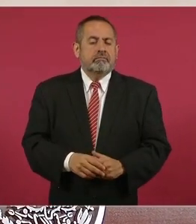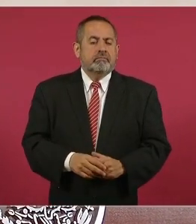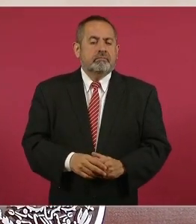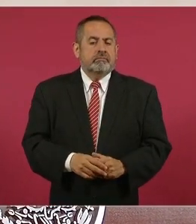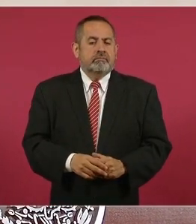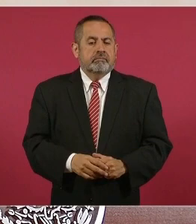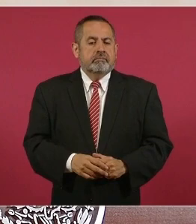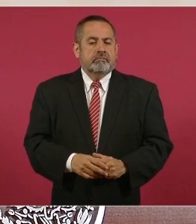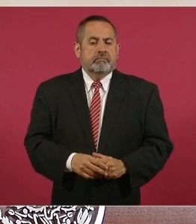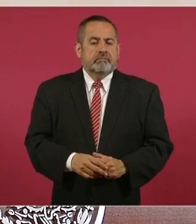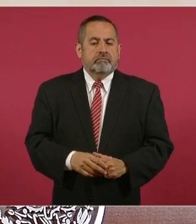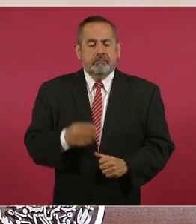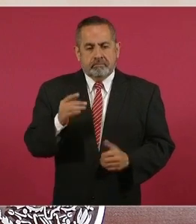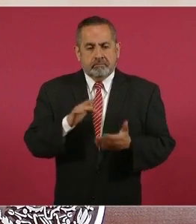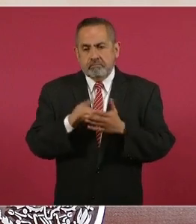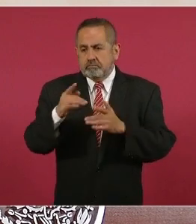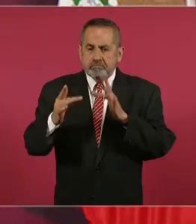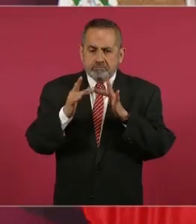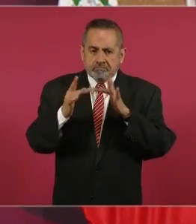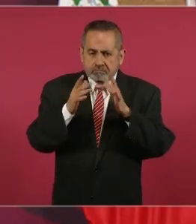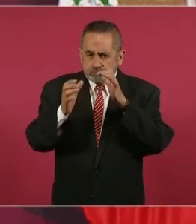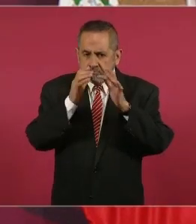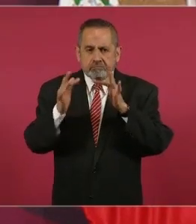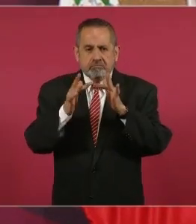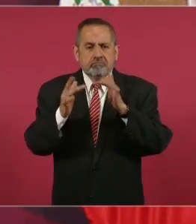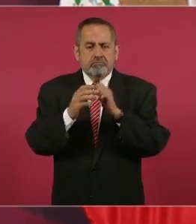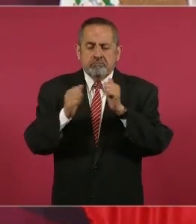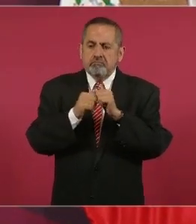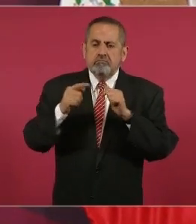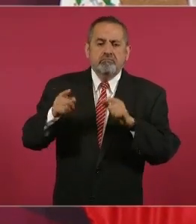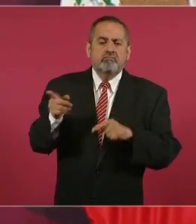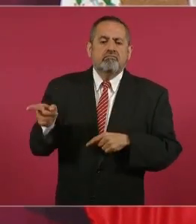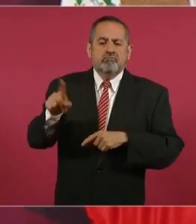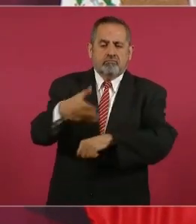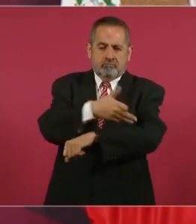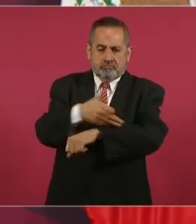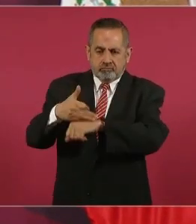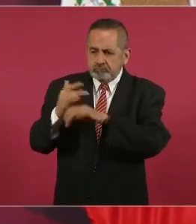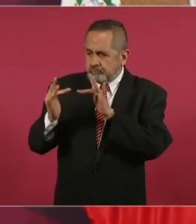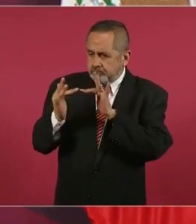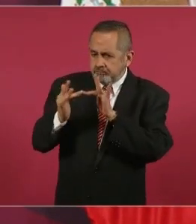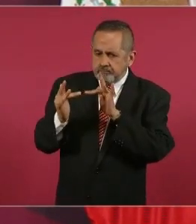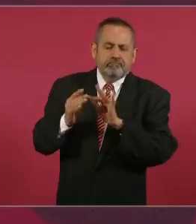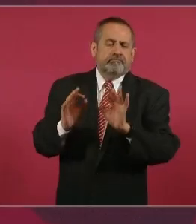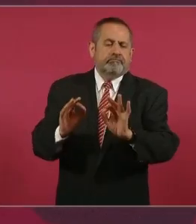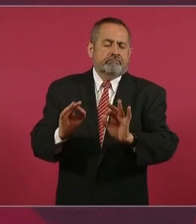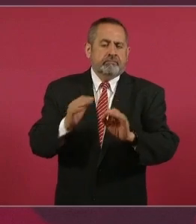y han estado en comunicación permanente con nosotros, sus familiares.